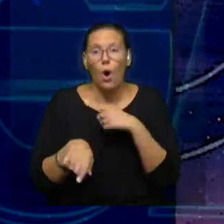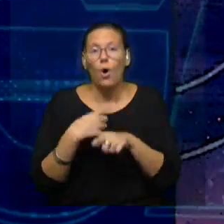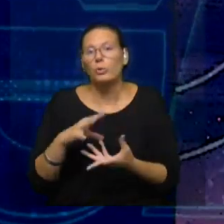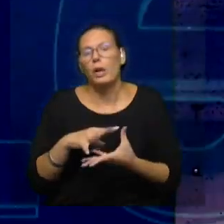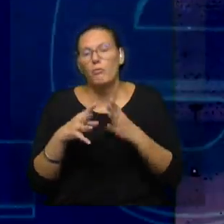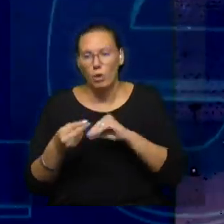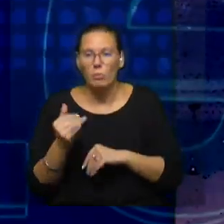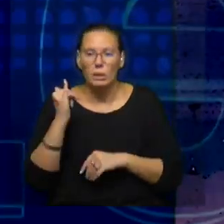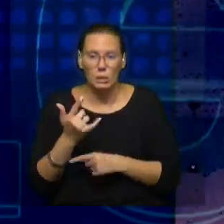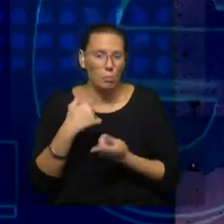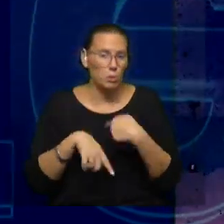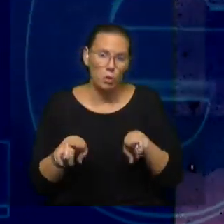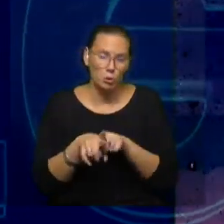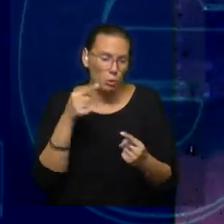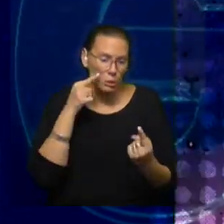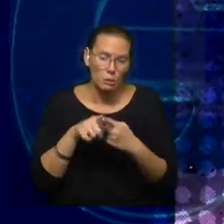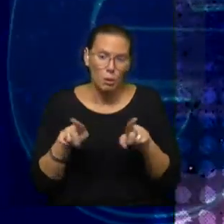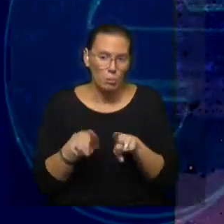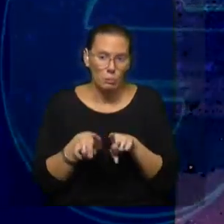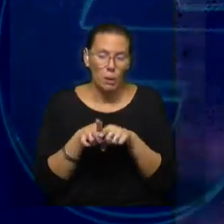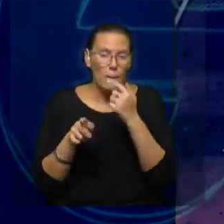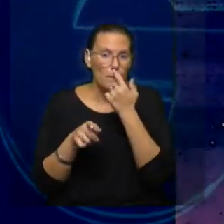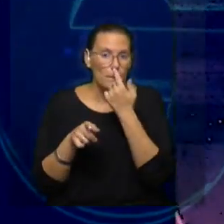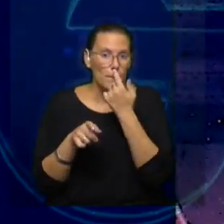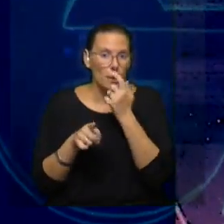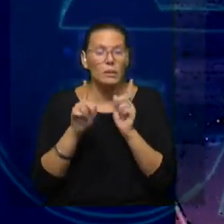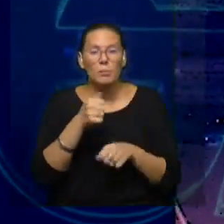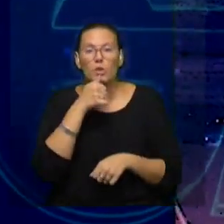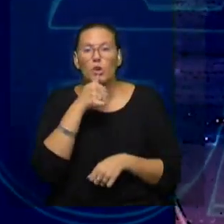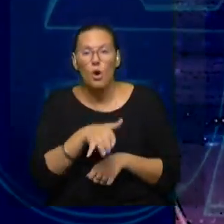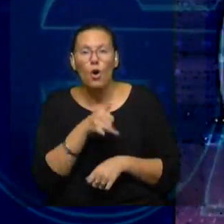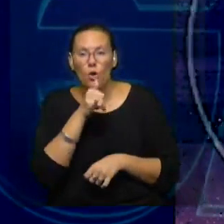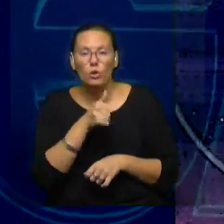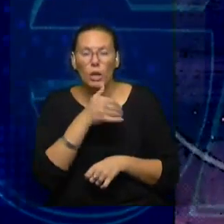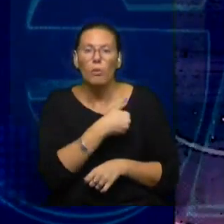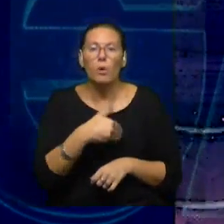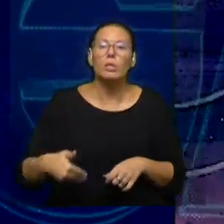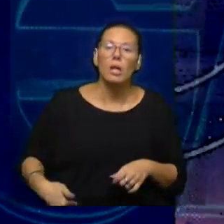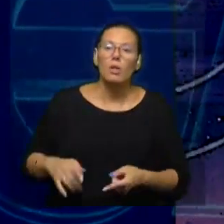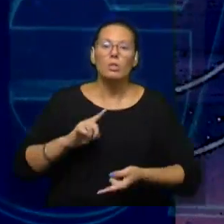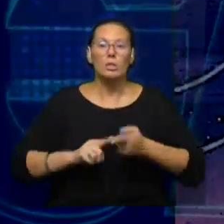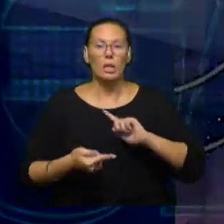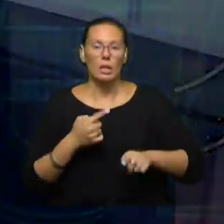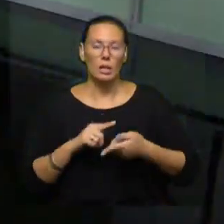paraguas, sí, ¿no? Pero bueno, ahí hay como una historia a contar también de cómo el Estado se vincula